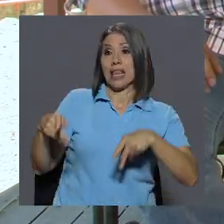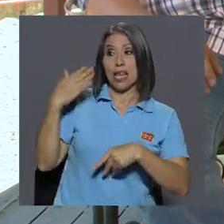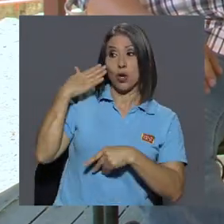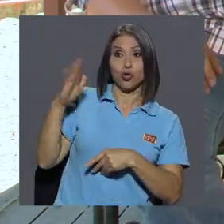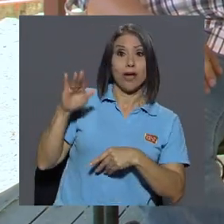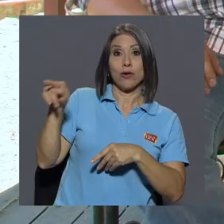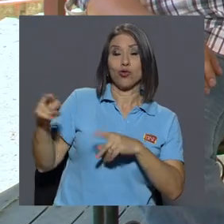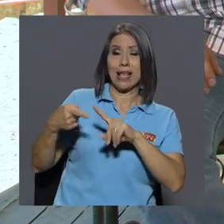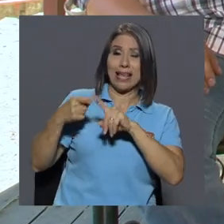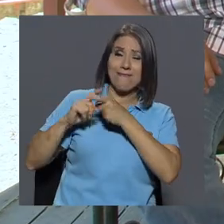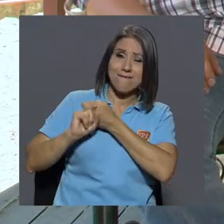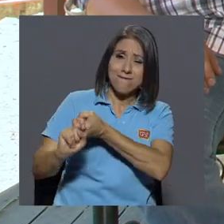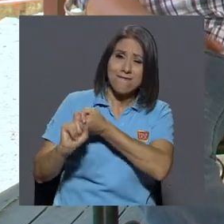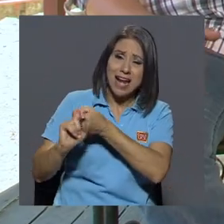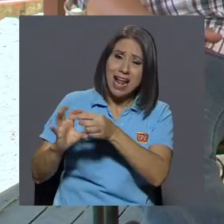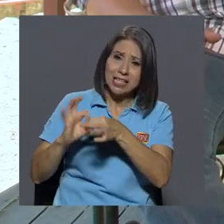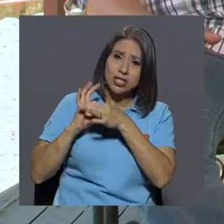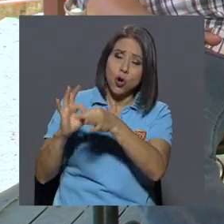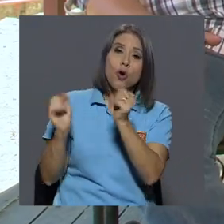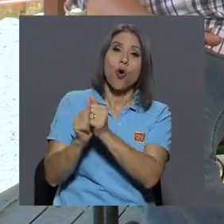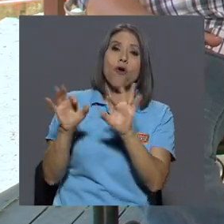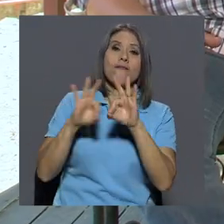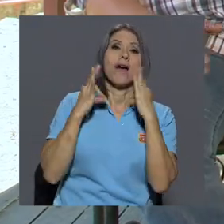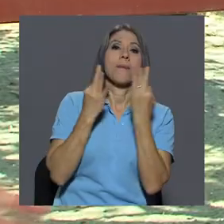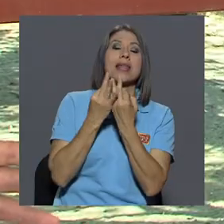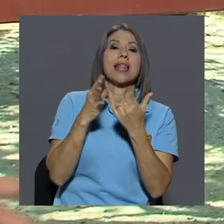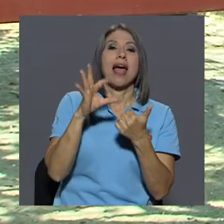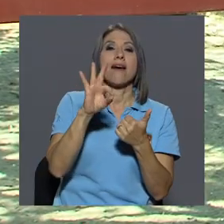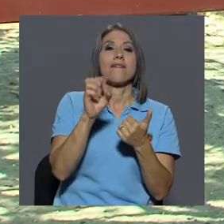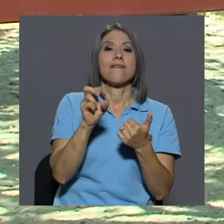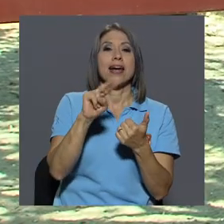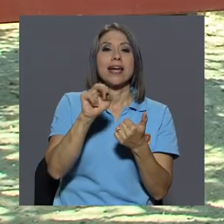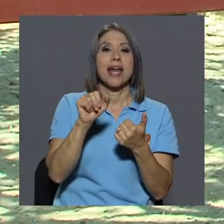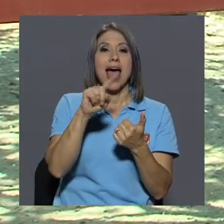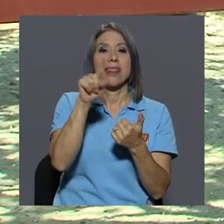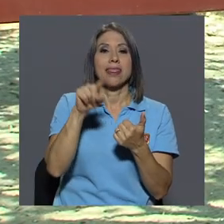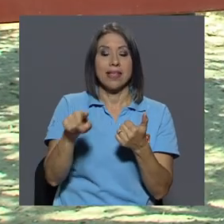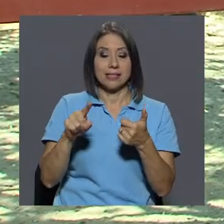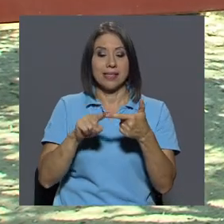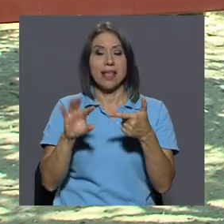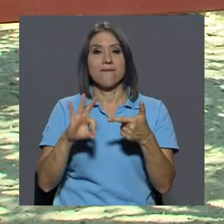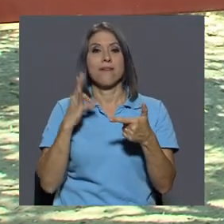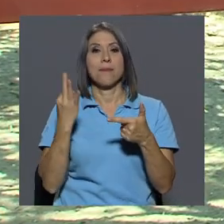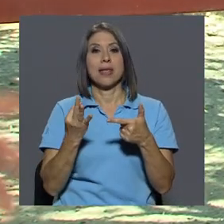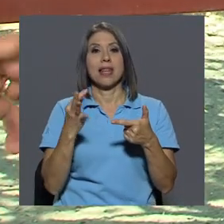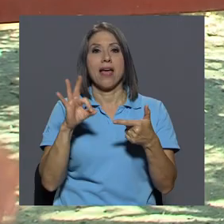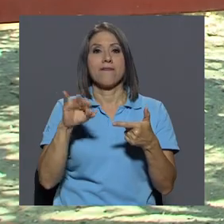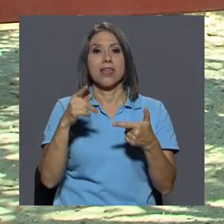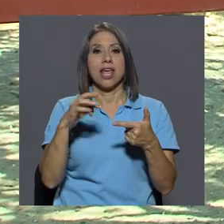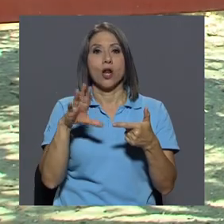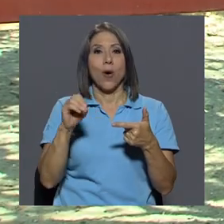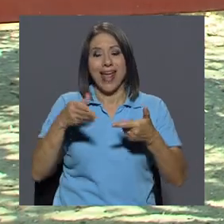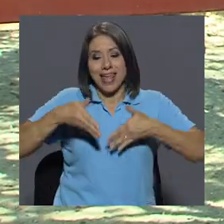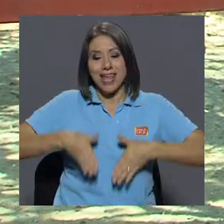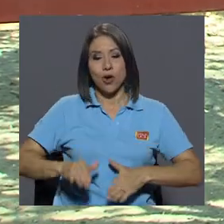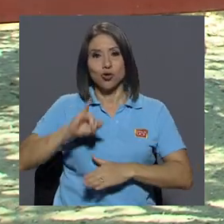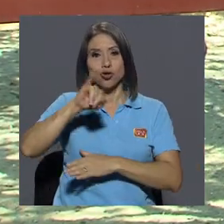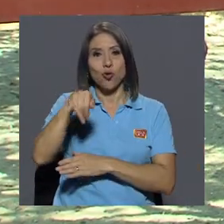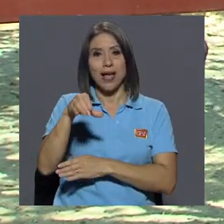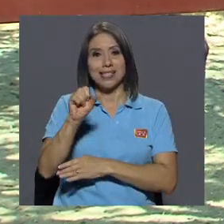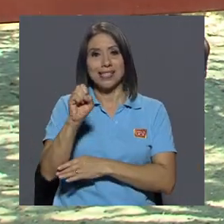estrecha relación con la familia Fernández y también con la familia Figueroa, hijos también de Joan Sebastián. Ya hablaremos más de eso.